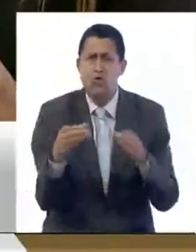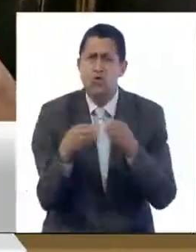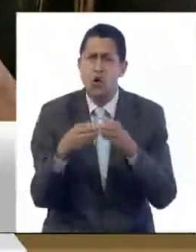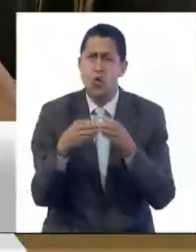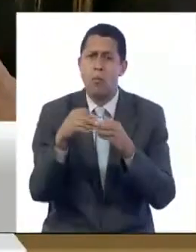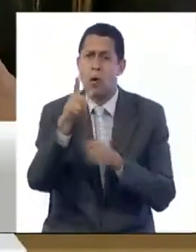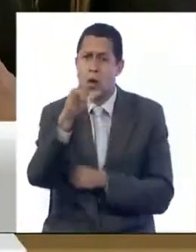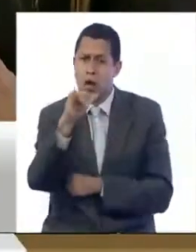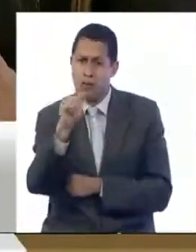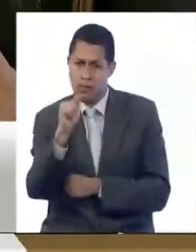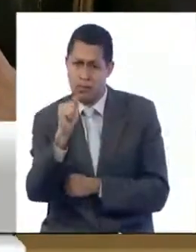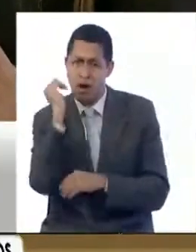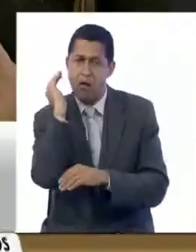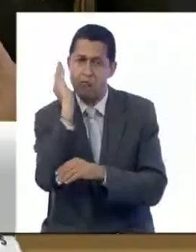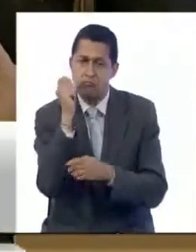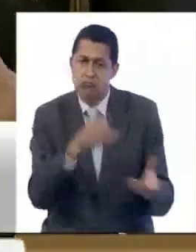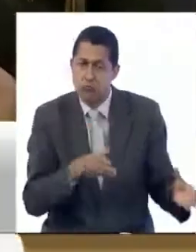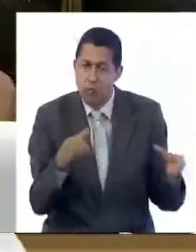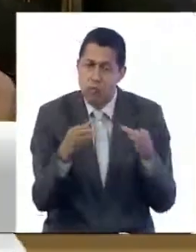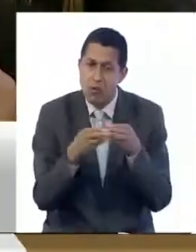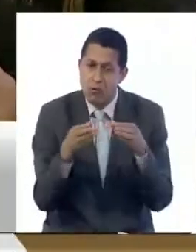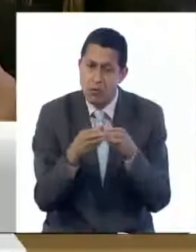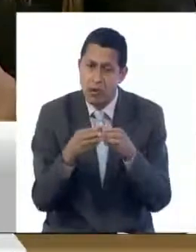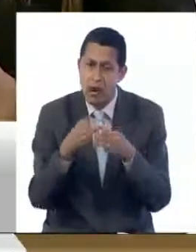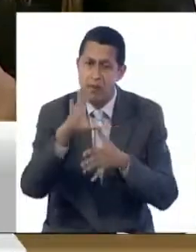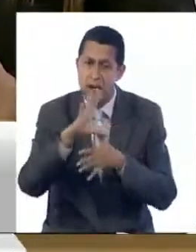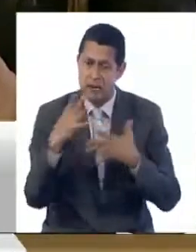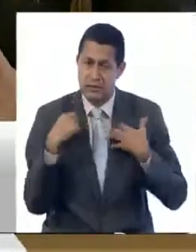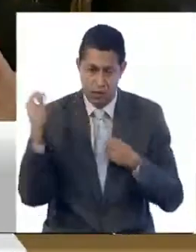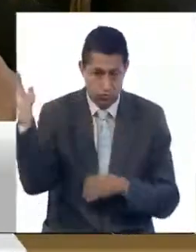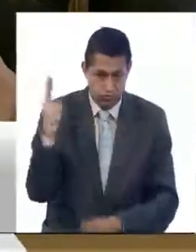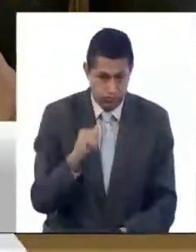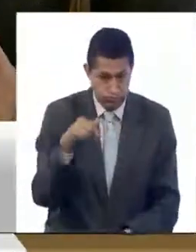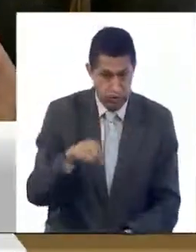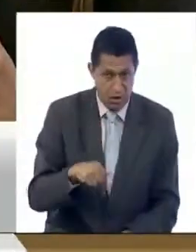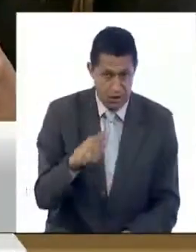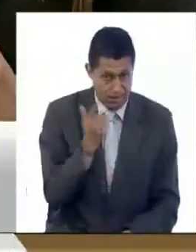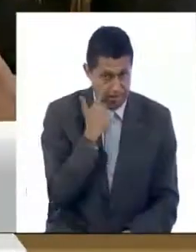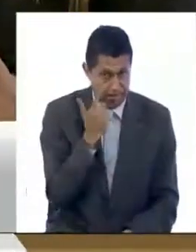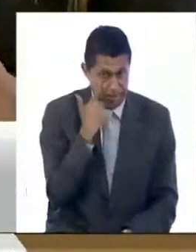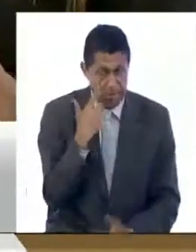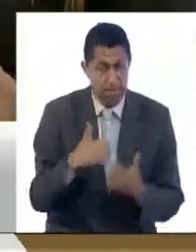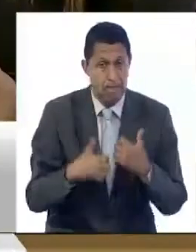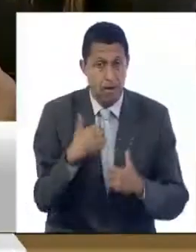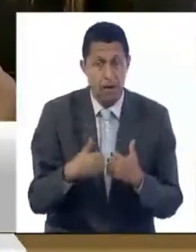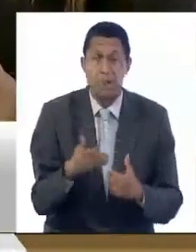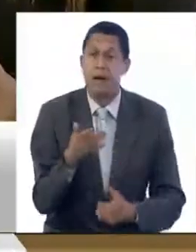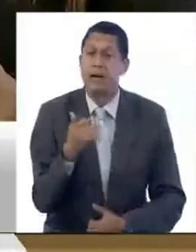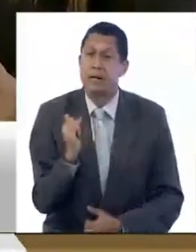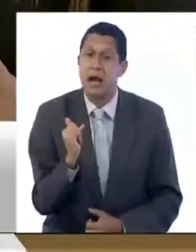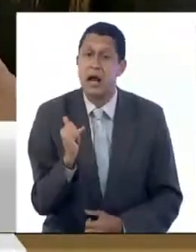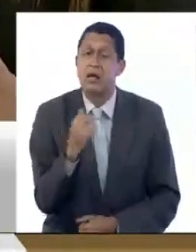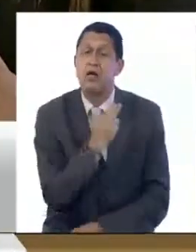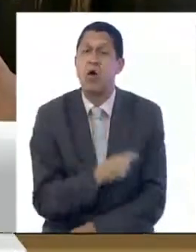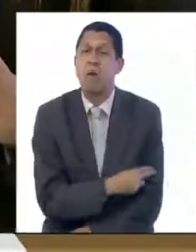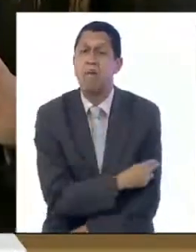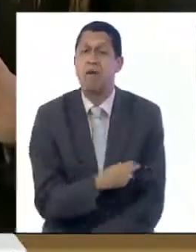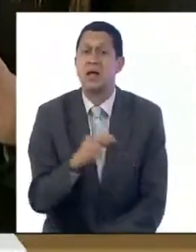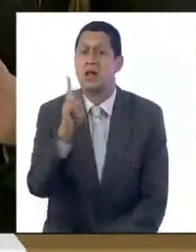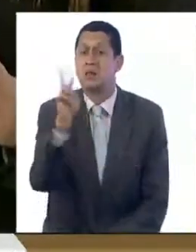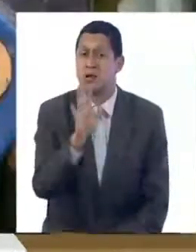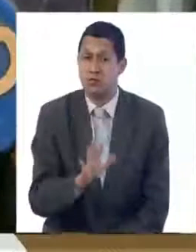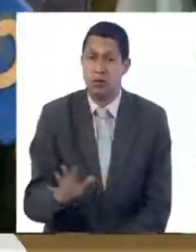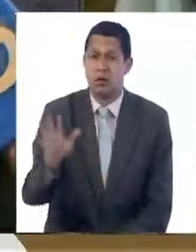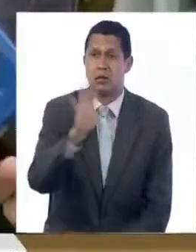de Lima enviar una comisión de la Organización Panamericana de la Salud y cerciorarse de la situación actual que viven los hospitales de toda